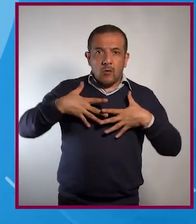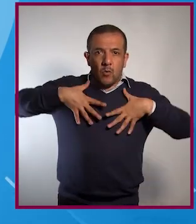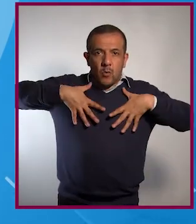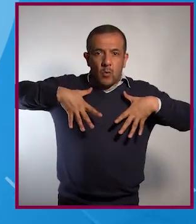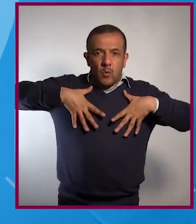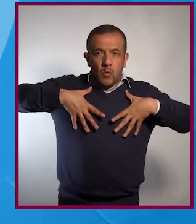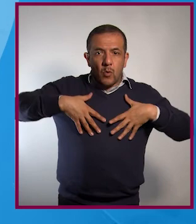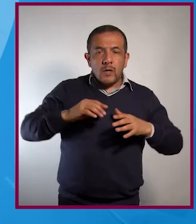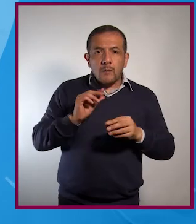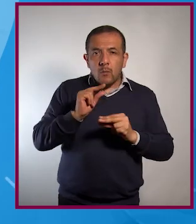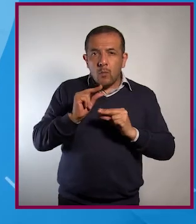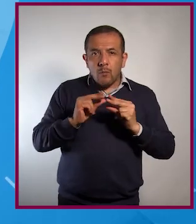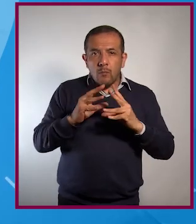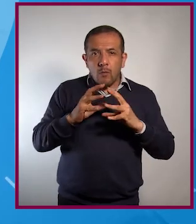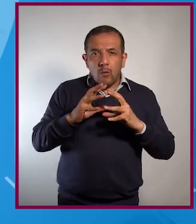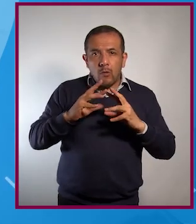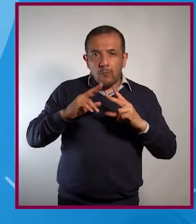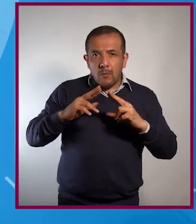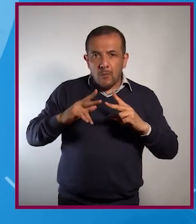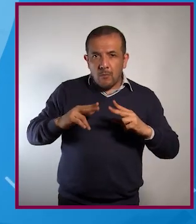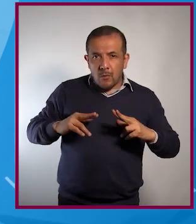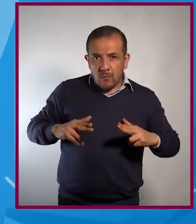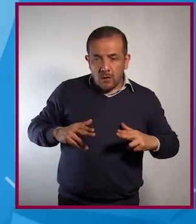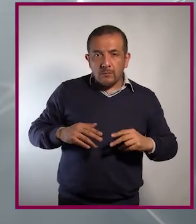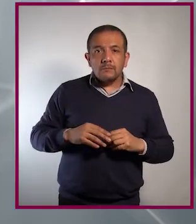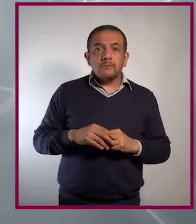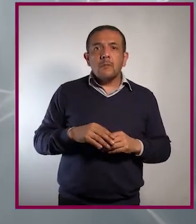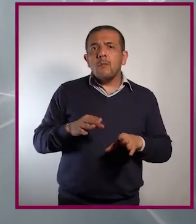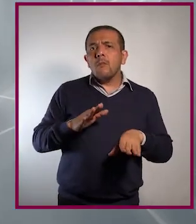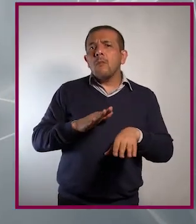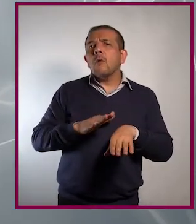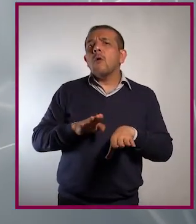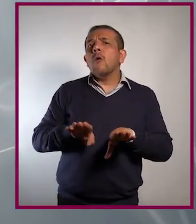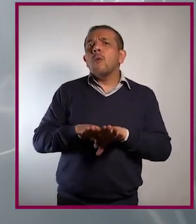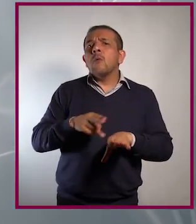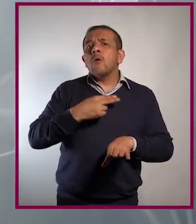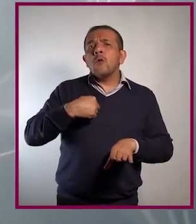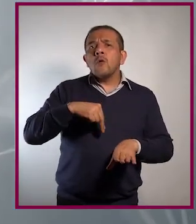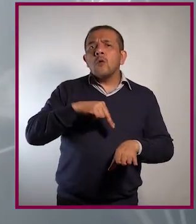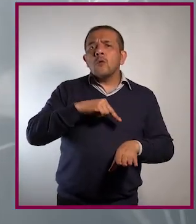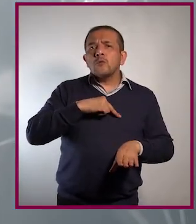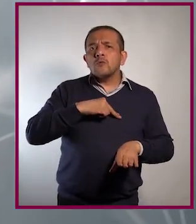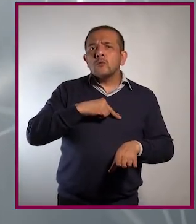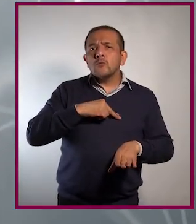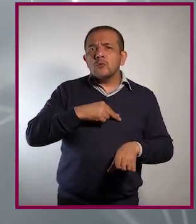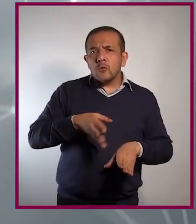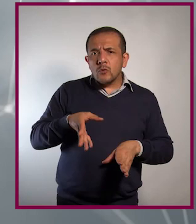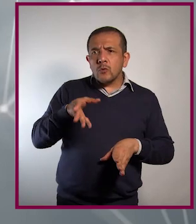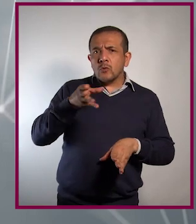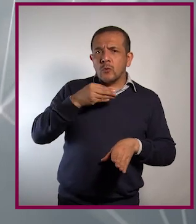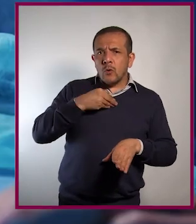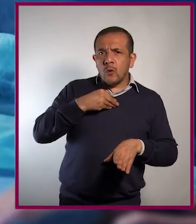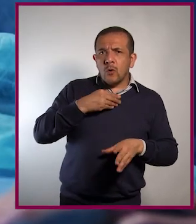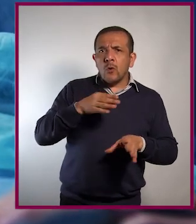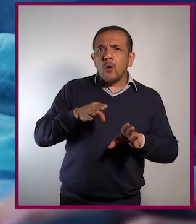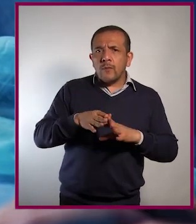pulmonar, destruyéndolo poco a poco. ¿Cuáles son los factores que nos predisponen a contagiarnos de esta